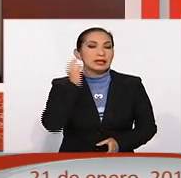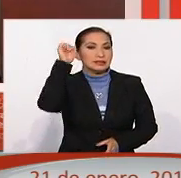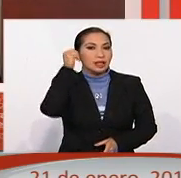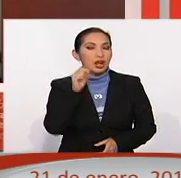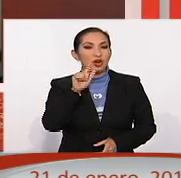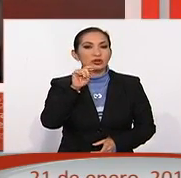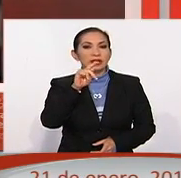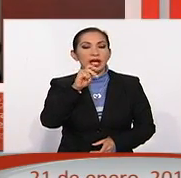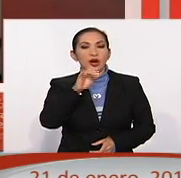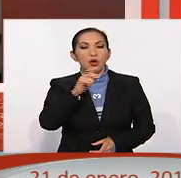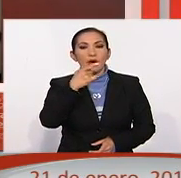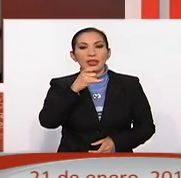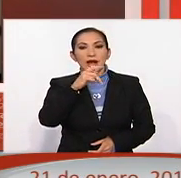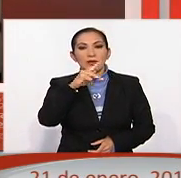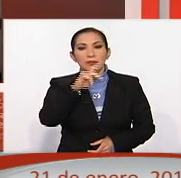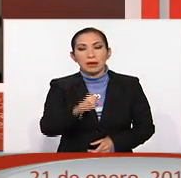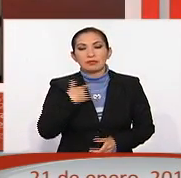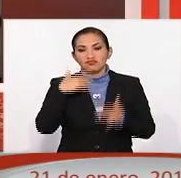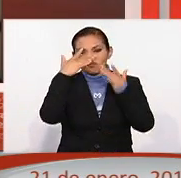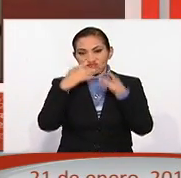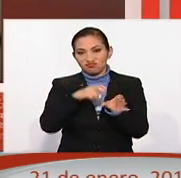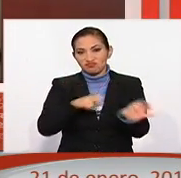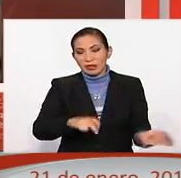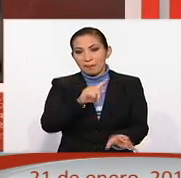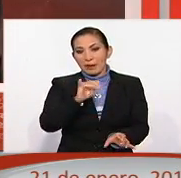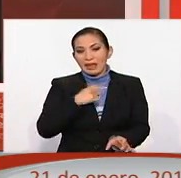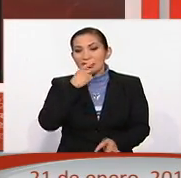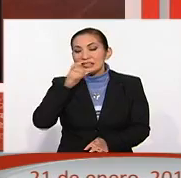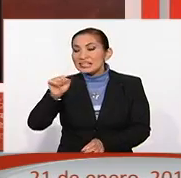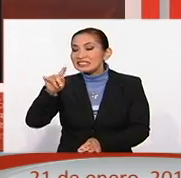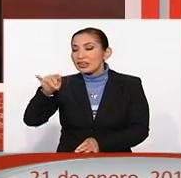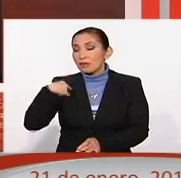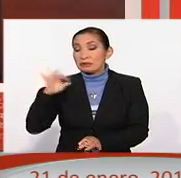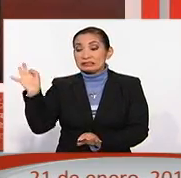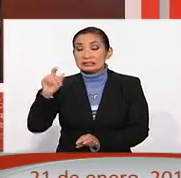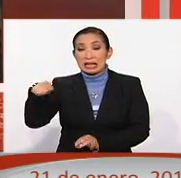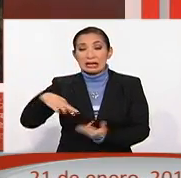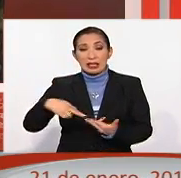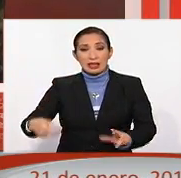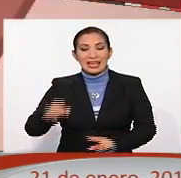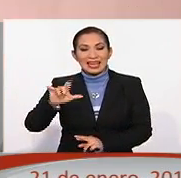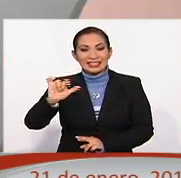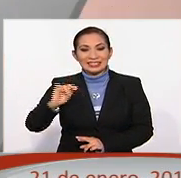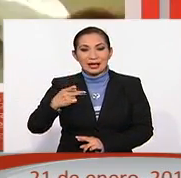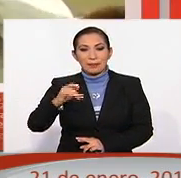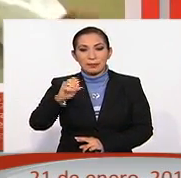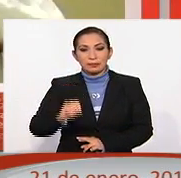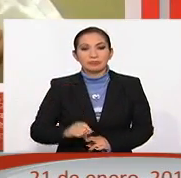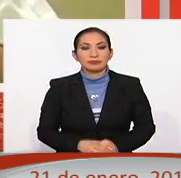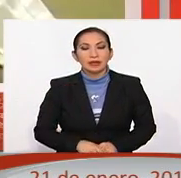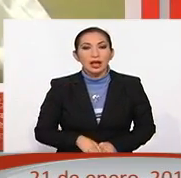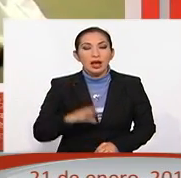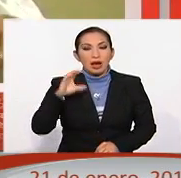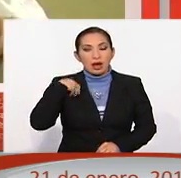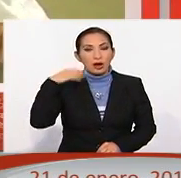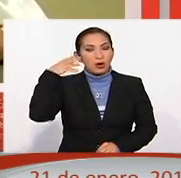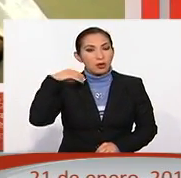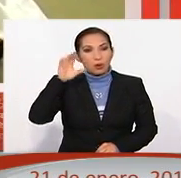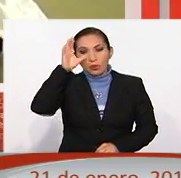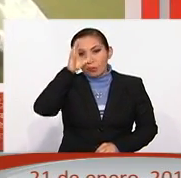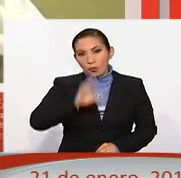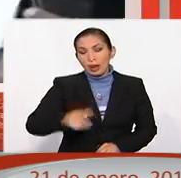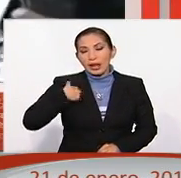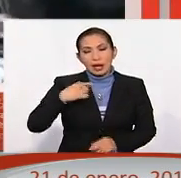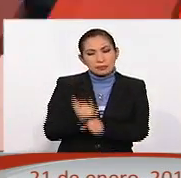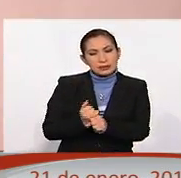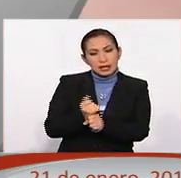Sinaloa, Lucero Guadalupe Sánchez, renuncia al PAN y declara en aceido por su presunta relación con el Chapo. En Coahuila piden investigar el